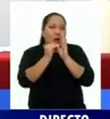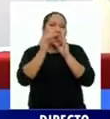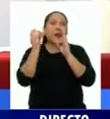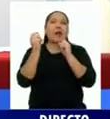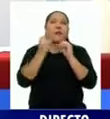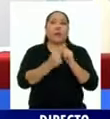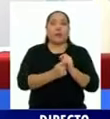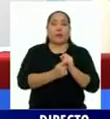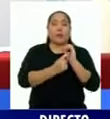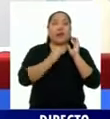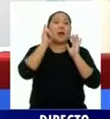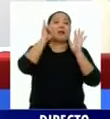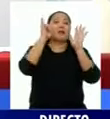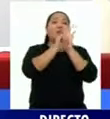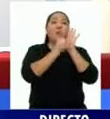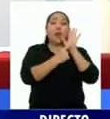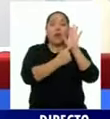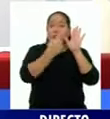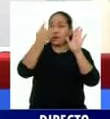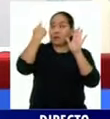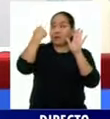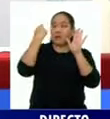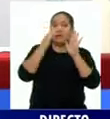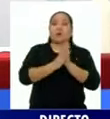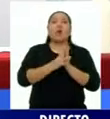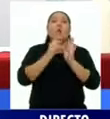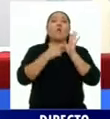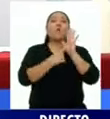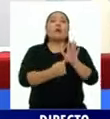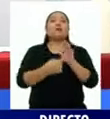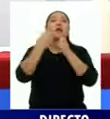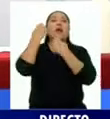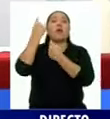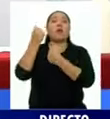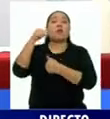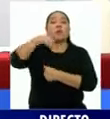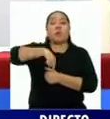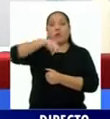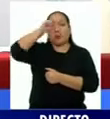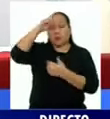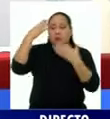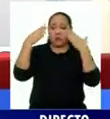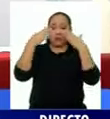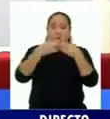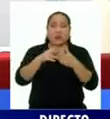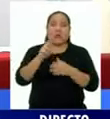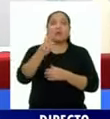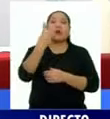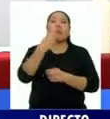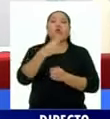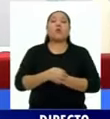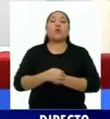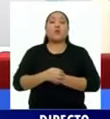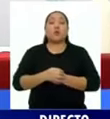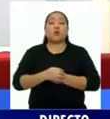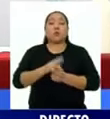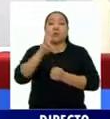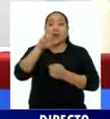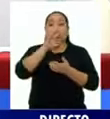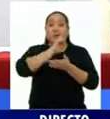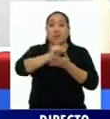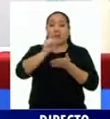nos muestran una situación de la economía peruana, en particular la del segundo trimestre del año pasado, en